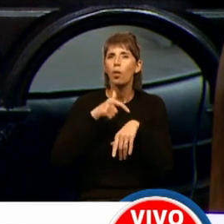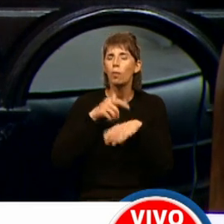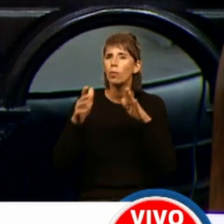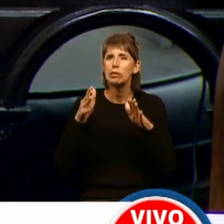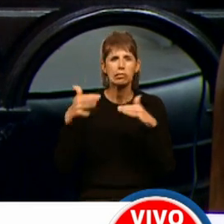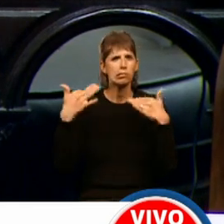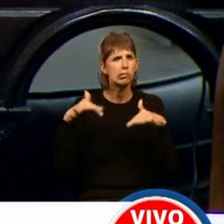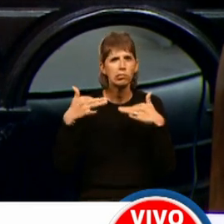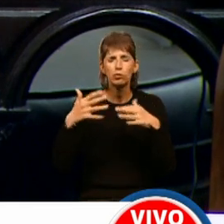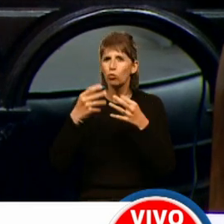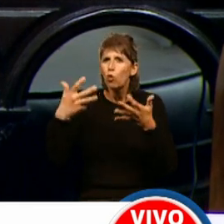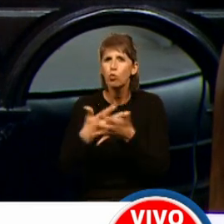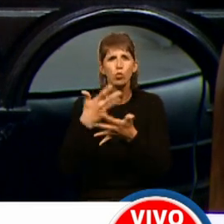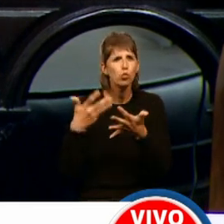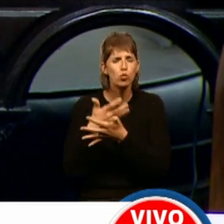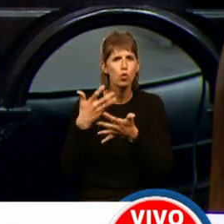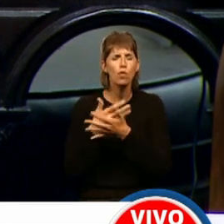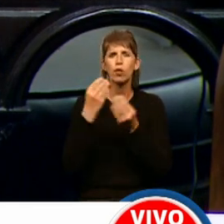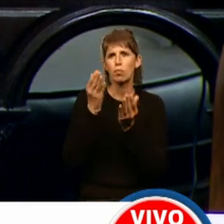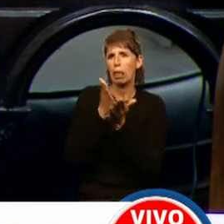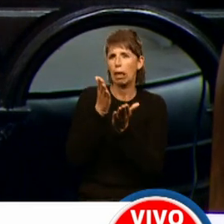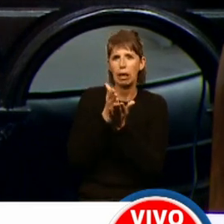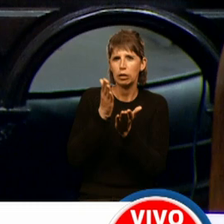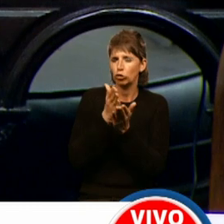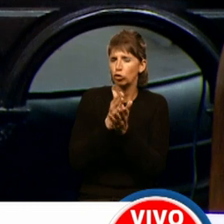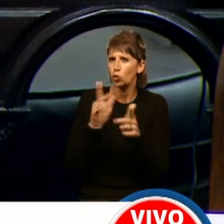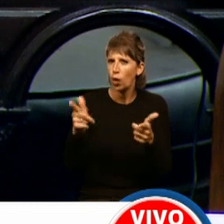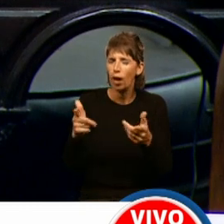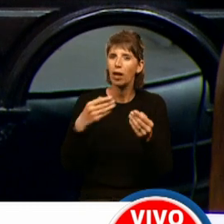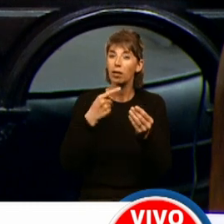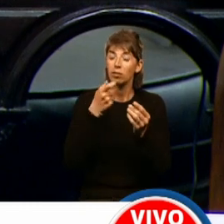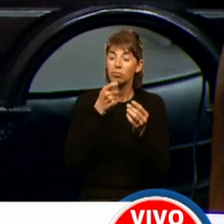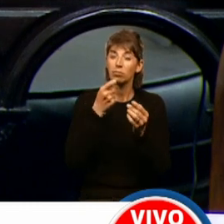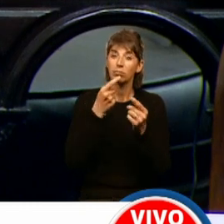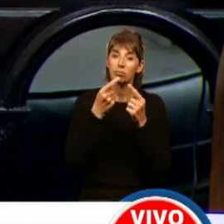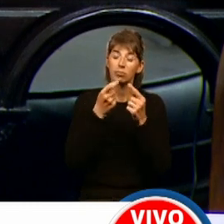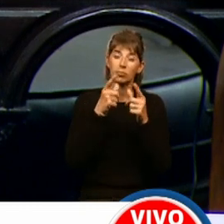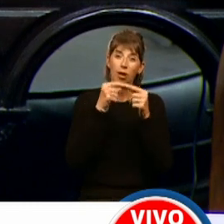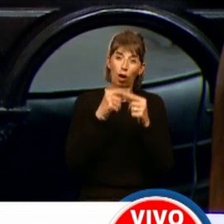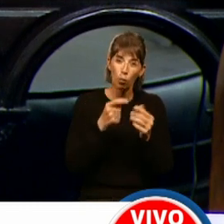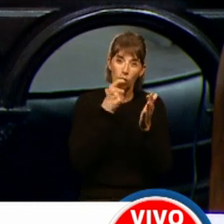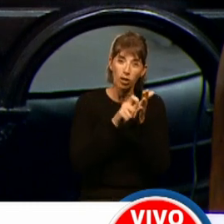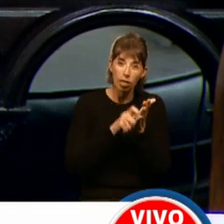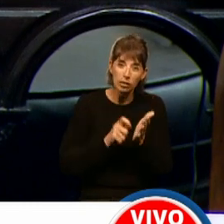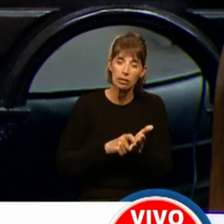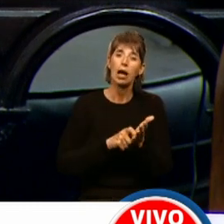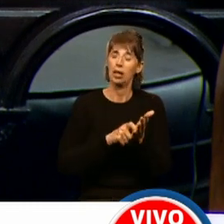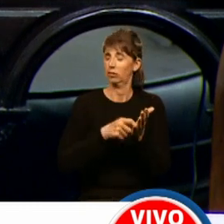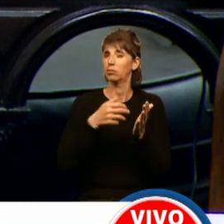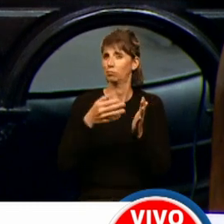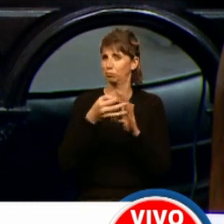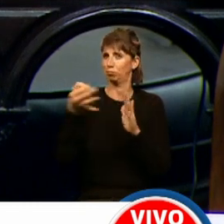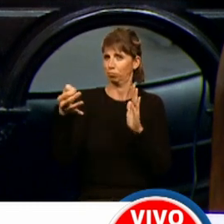vulneración de derechos las estadísticas no mienten las menciono gabi cuando cuando hablo